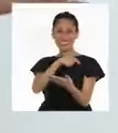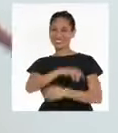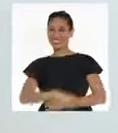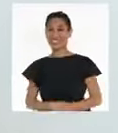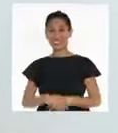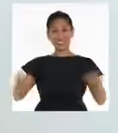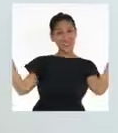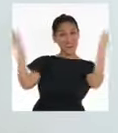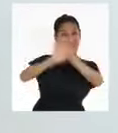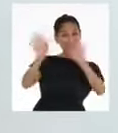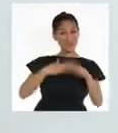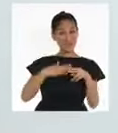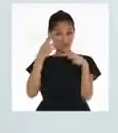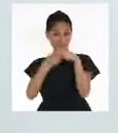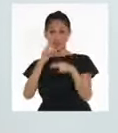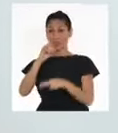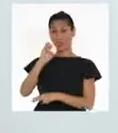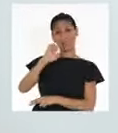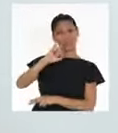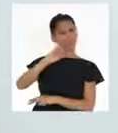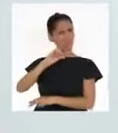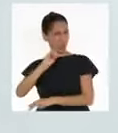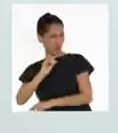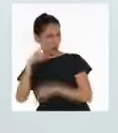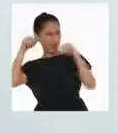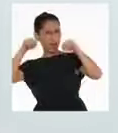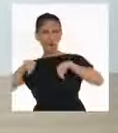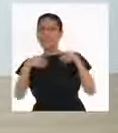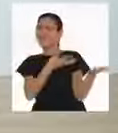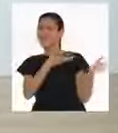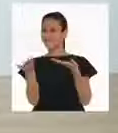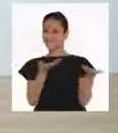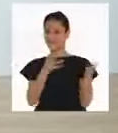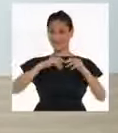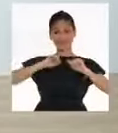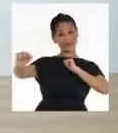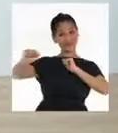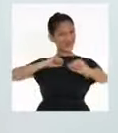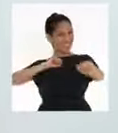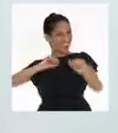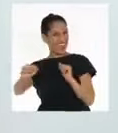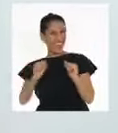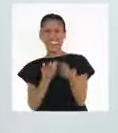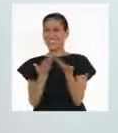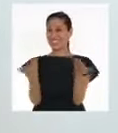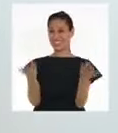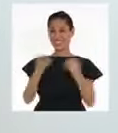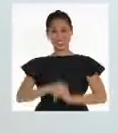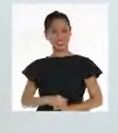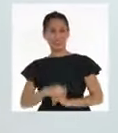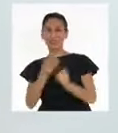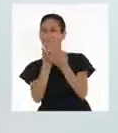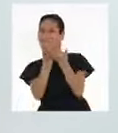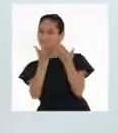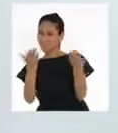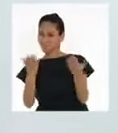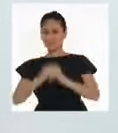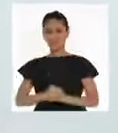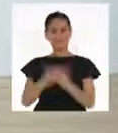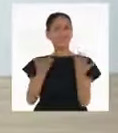¡Hola! Mi nombre es Diego Ortega y hoy vamos a mover cosas a través de G, del mejor espacio.